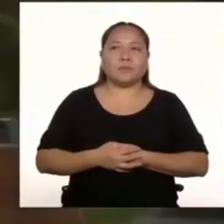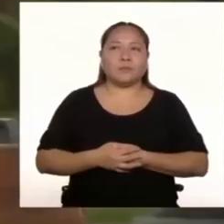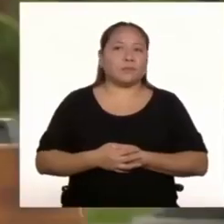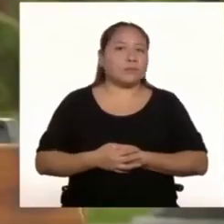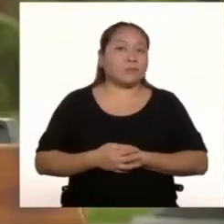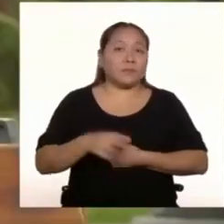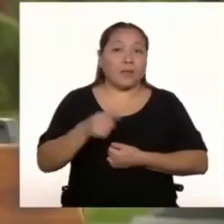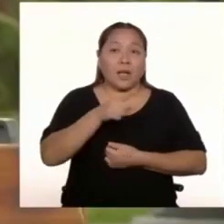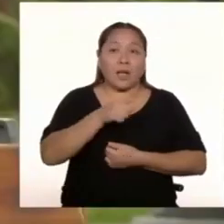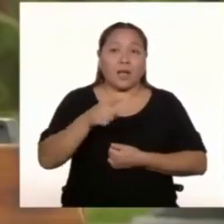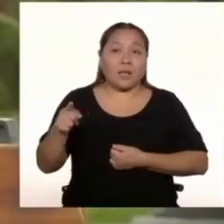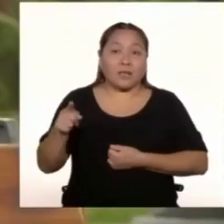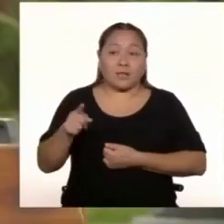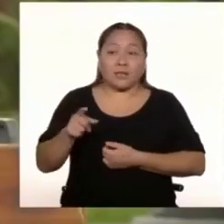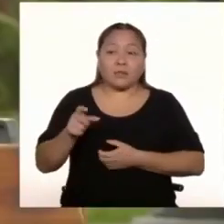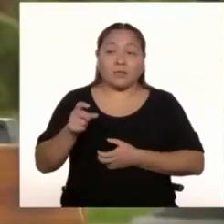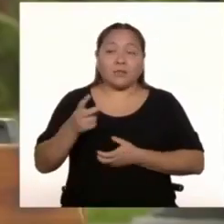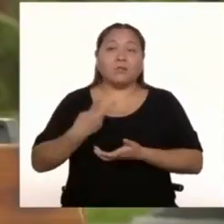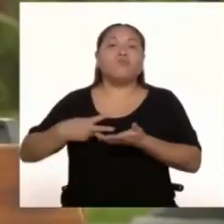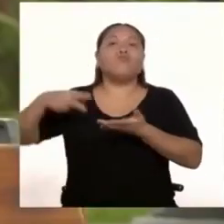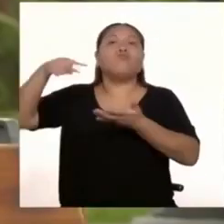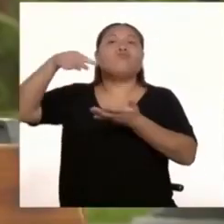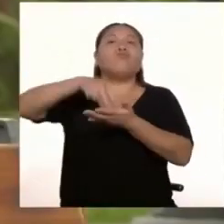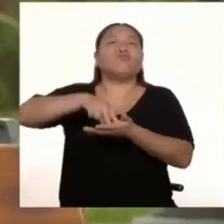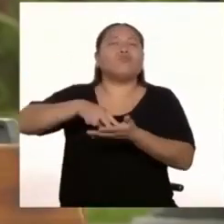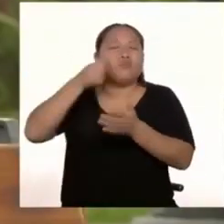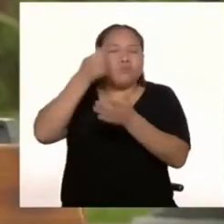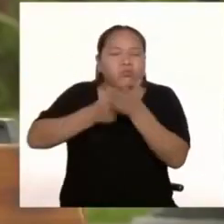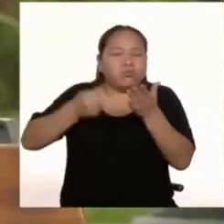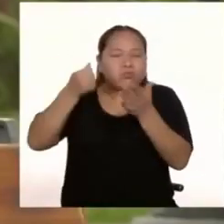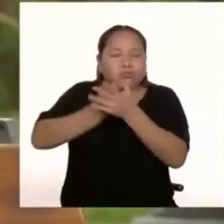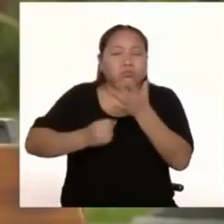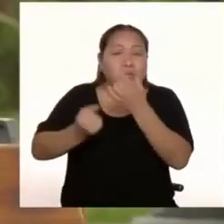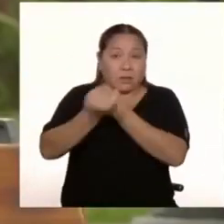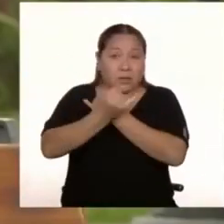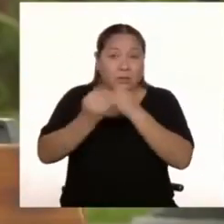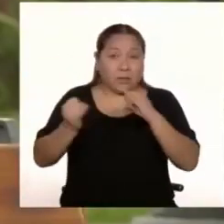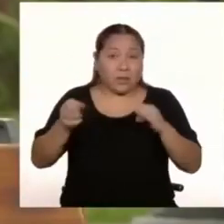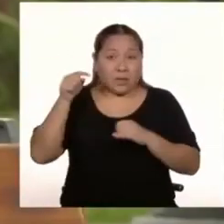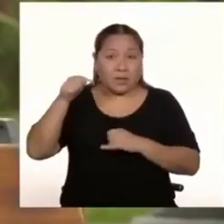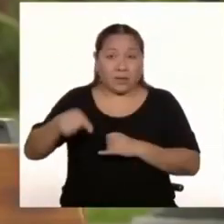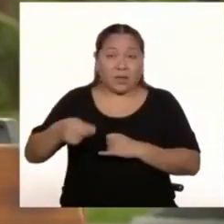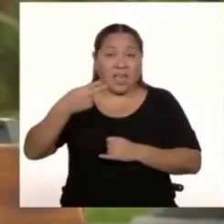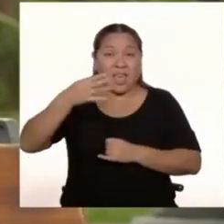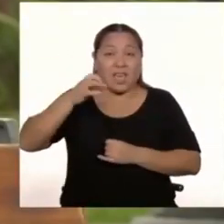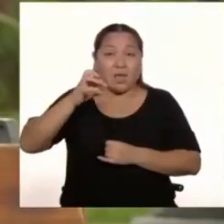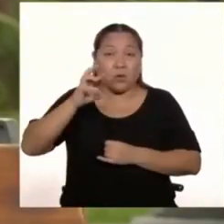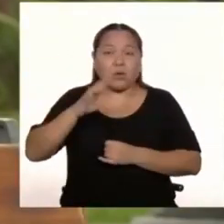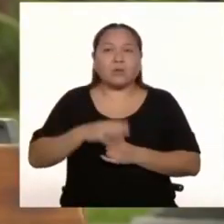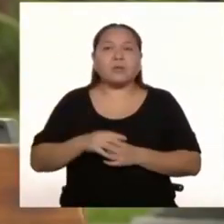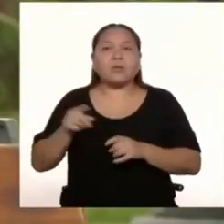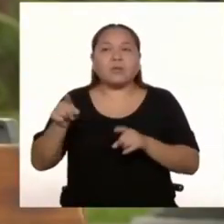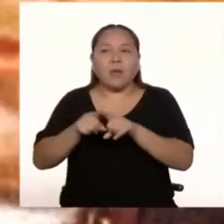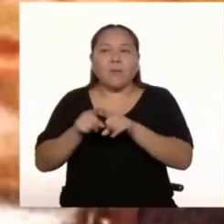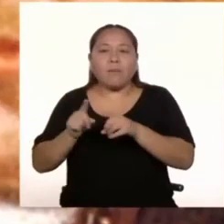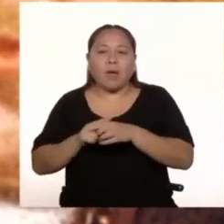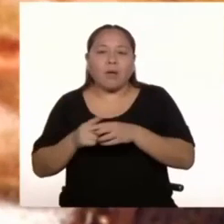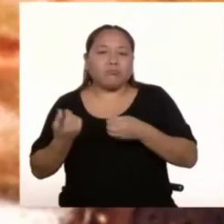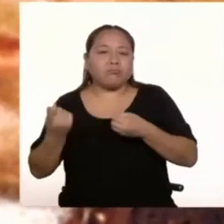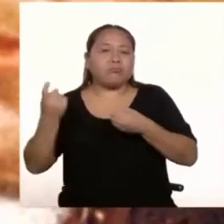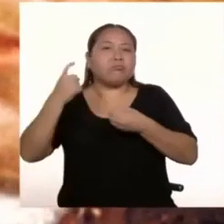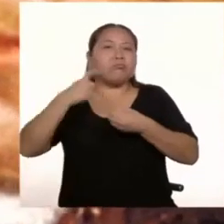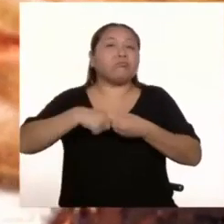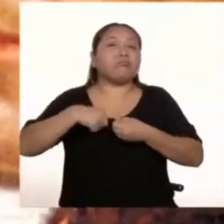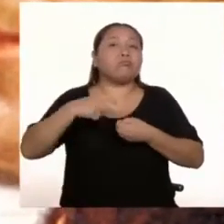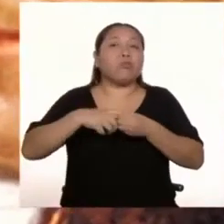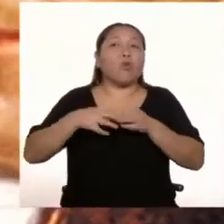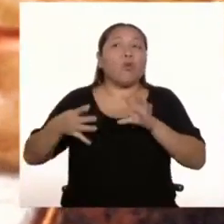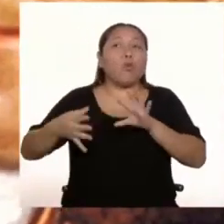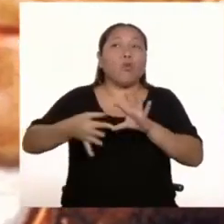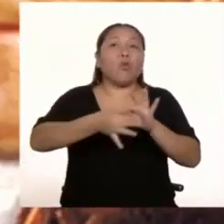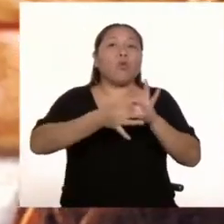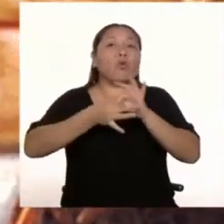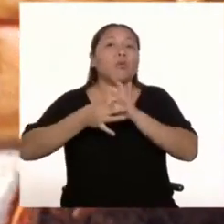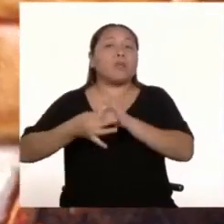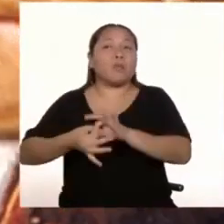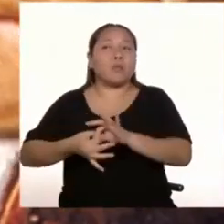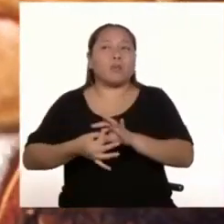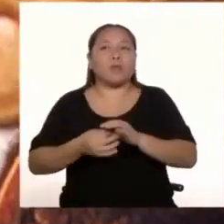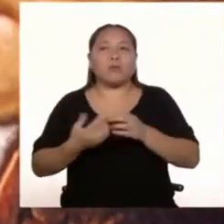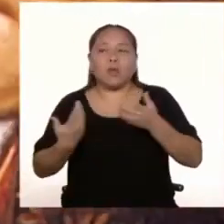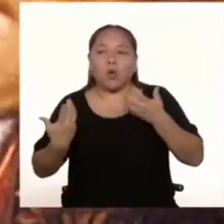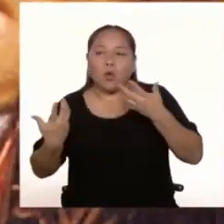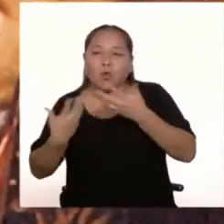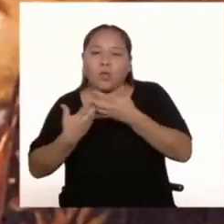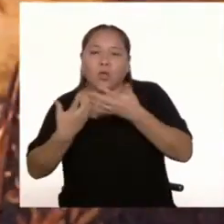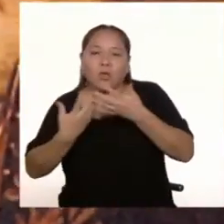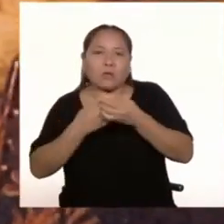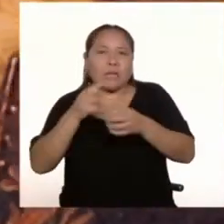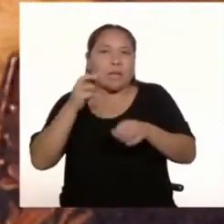estos héroes además van a tener que ver también con los intereses de los gobiernos. En este caso, que estén vinculados a la medicina,